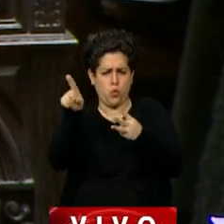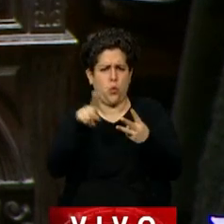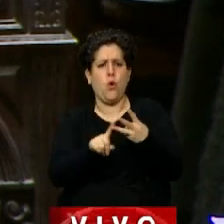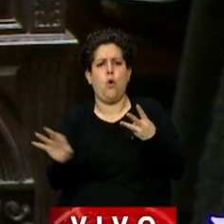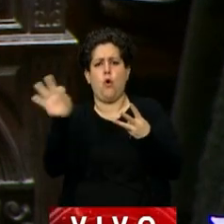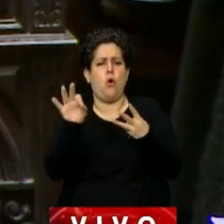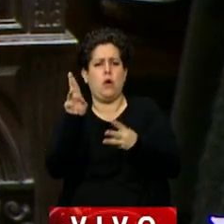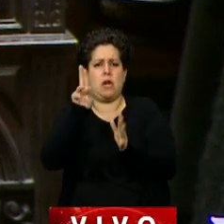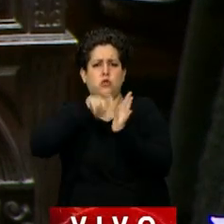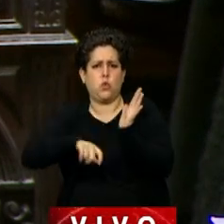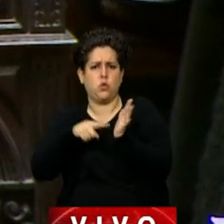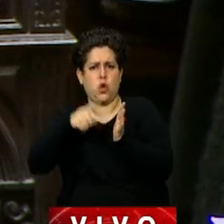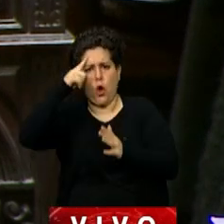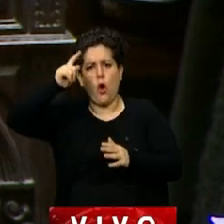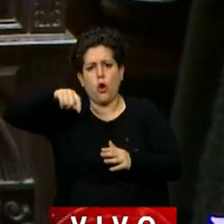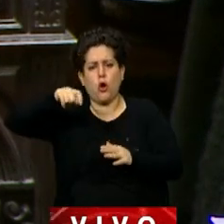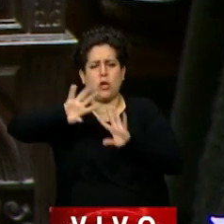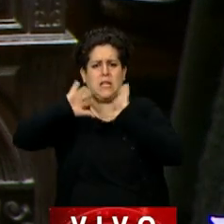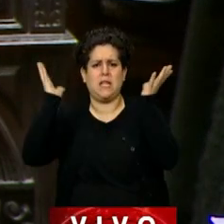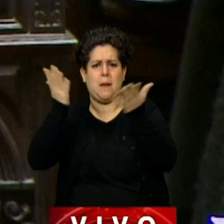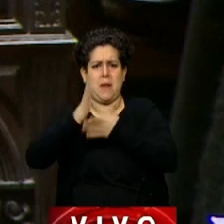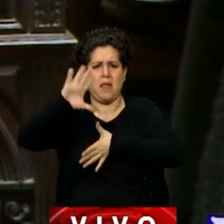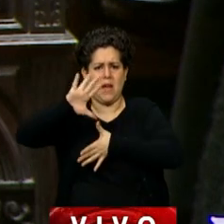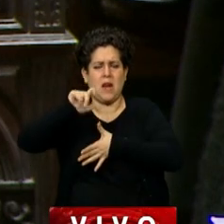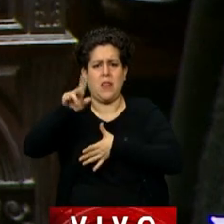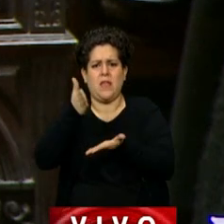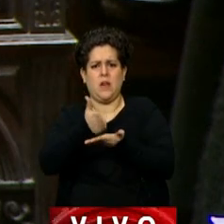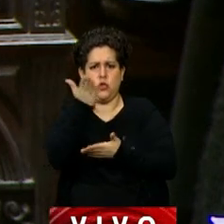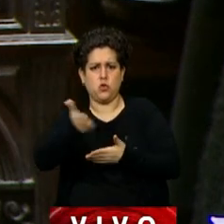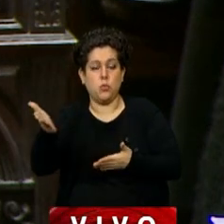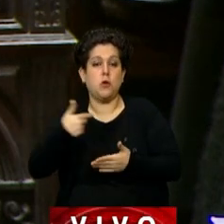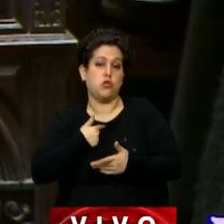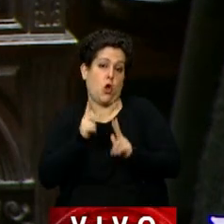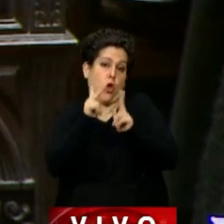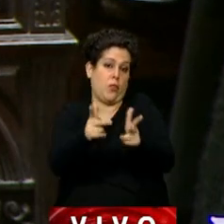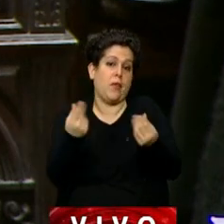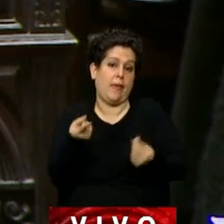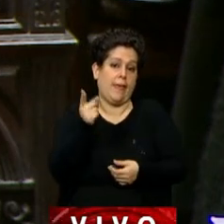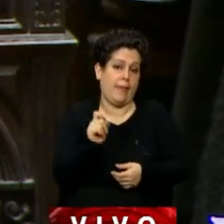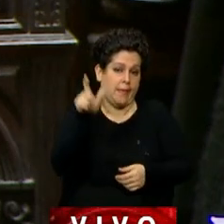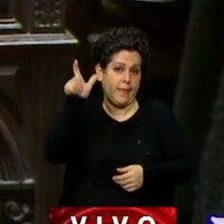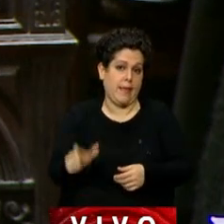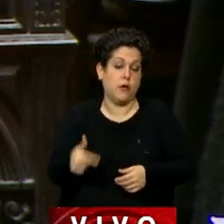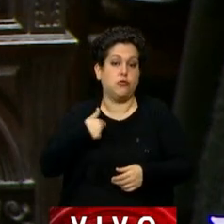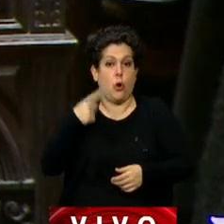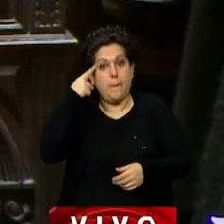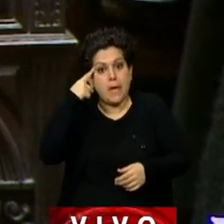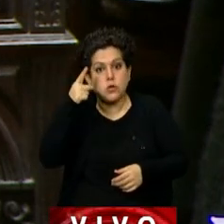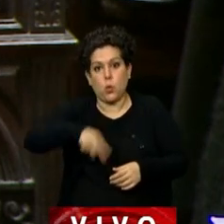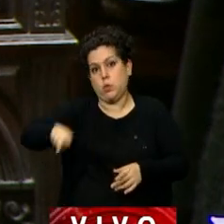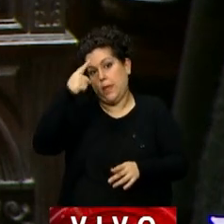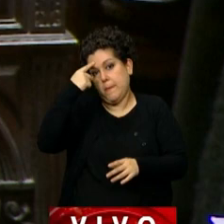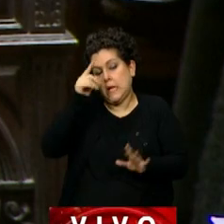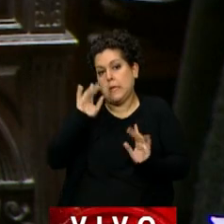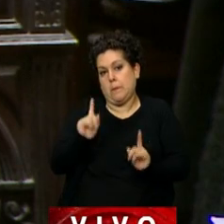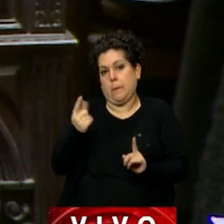la resolución de la Corte Interamericana de Derechos Humanos. Si no, le voy a dar la voz a una persona que supongo que ustedes